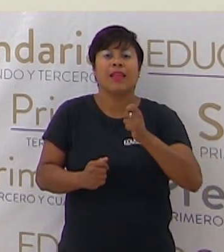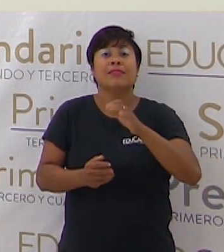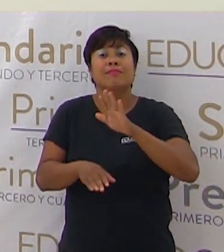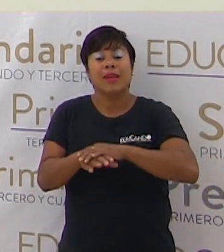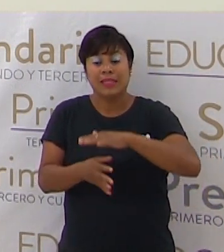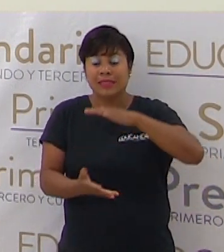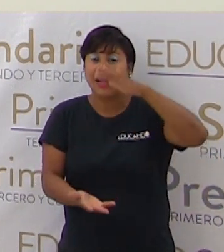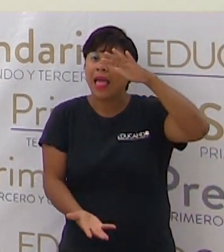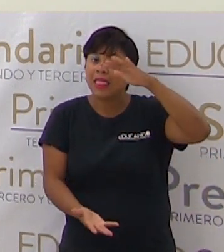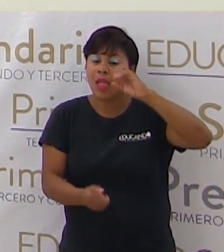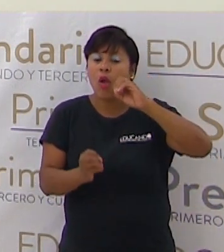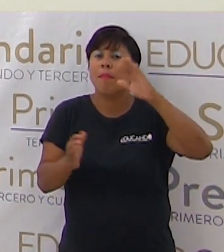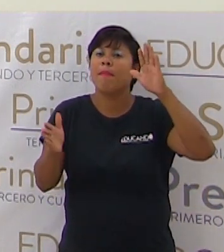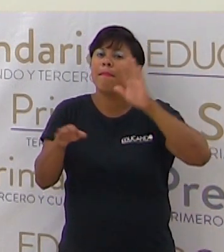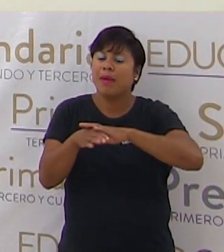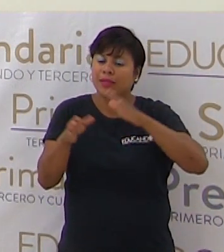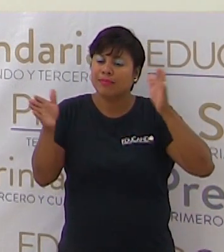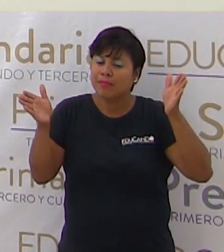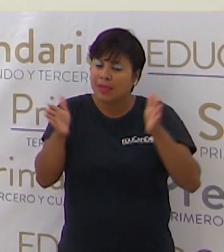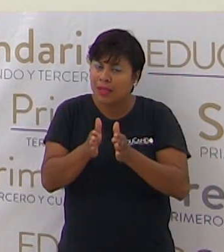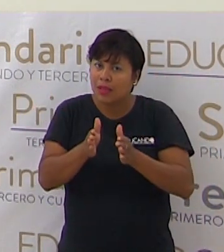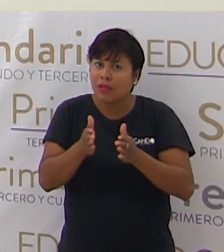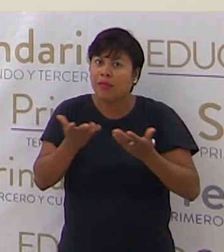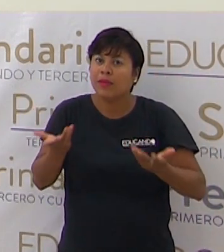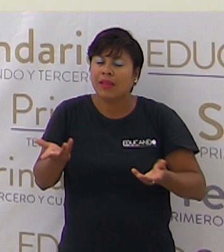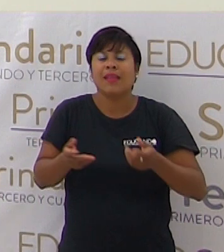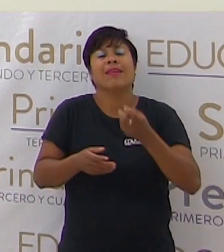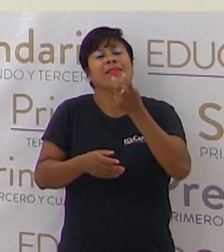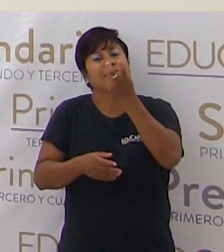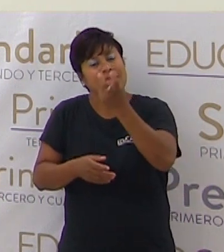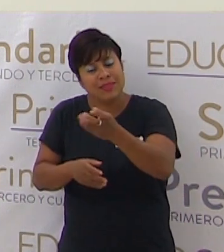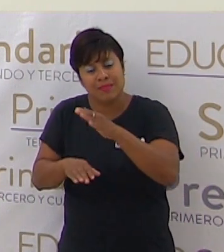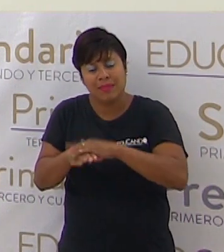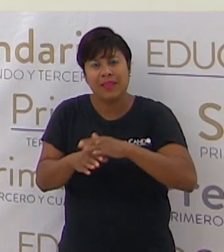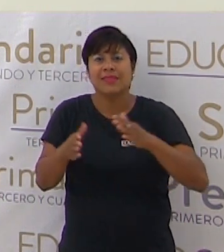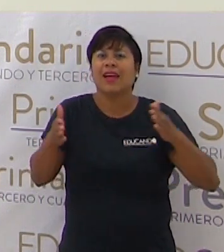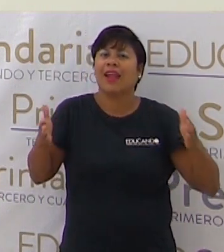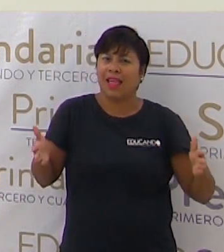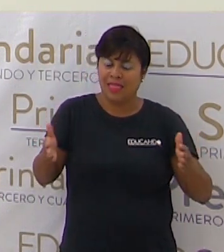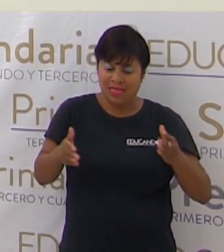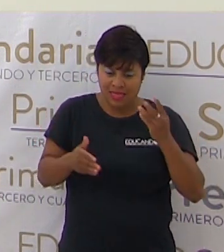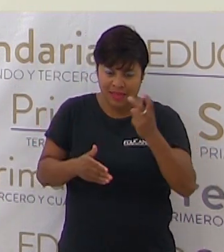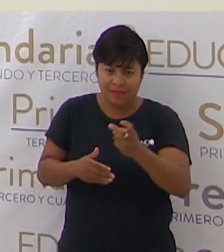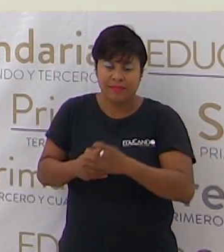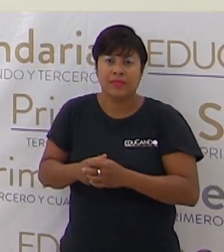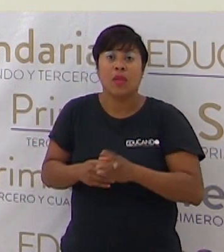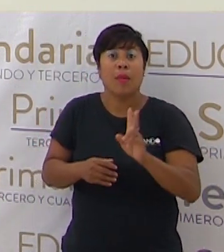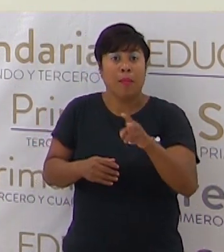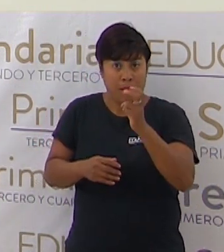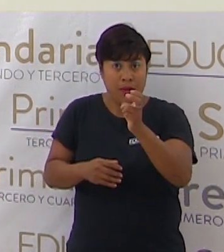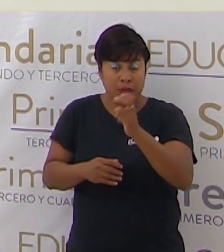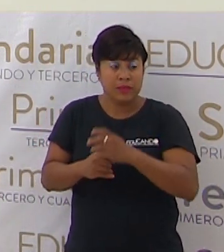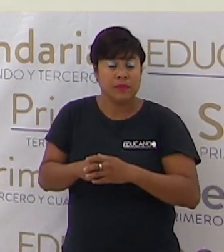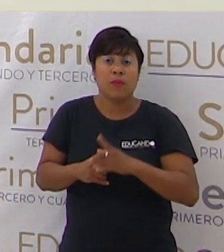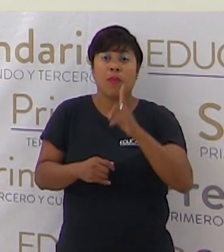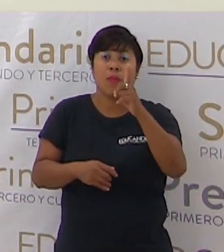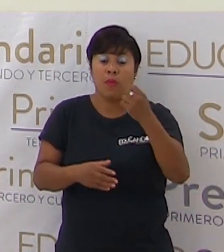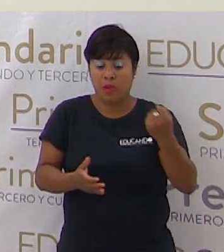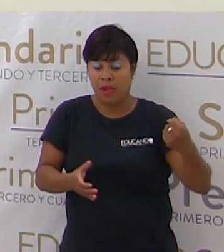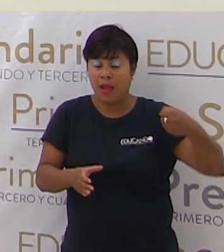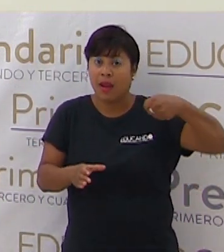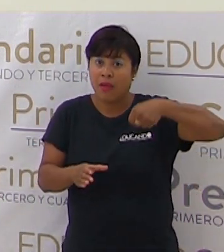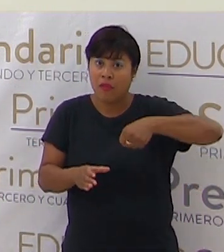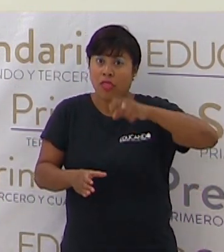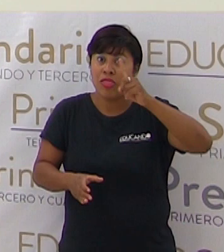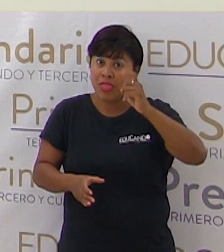más grande o es más pequeño? Es más grande, ¿verdad? Por lo tanto, un garrafón